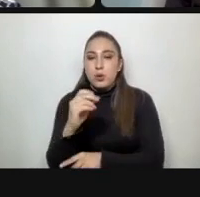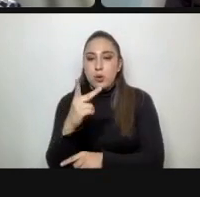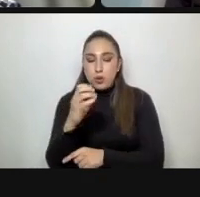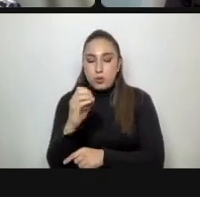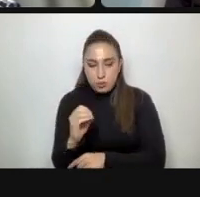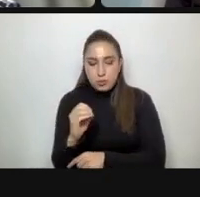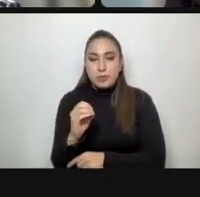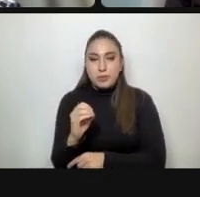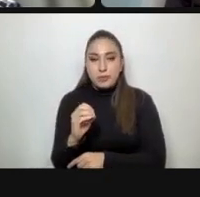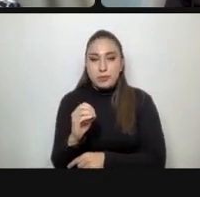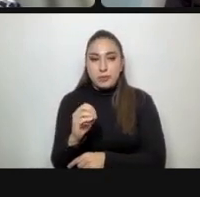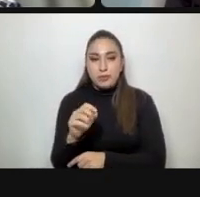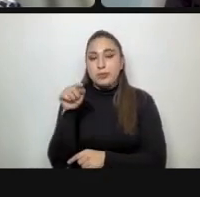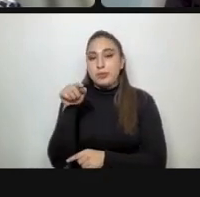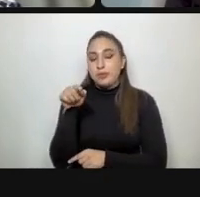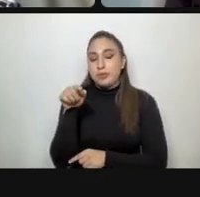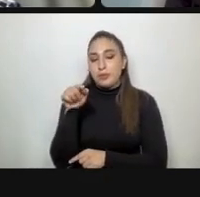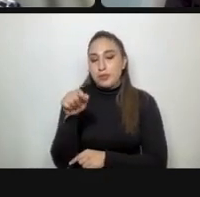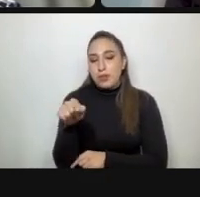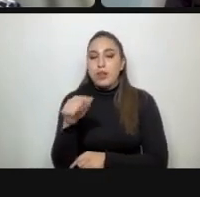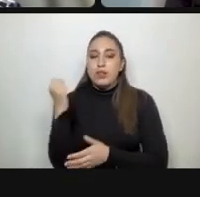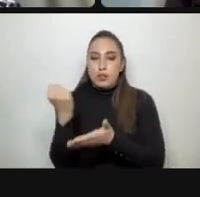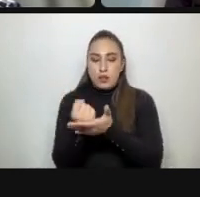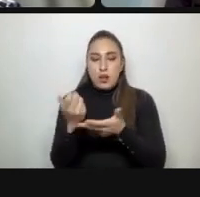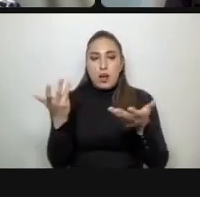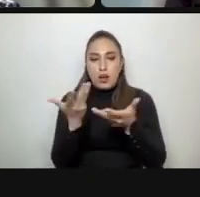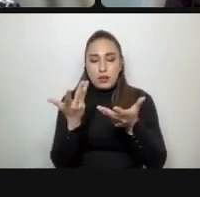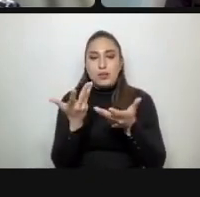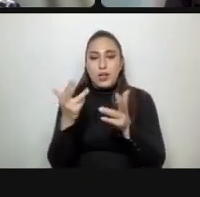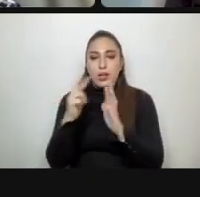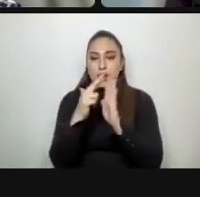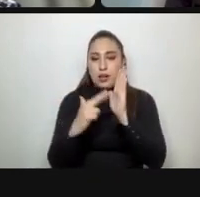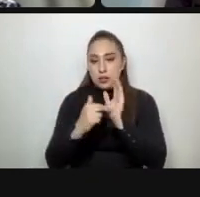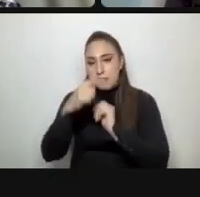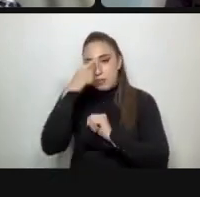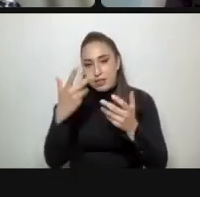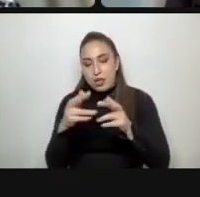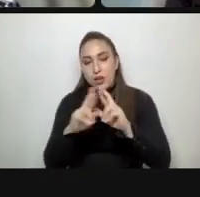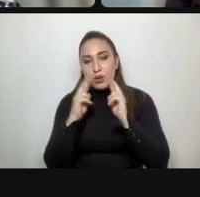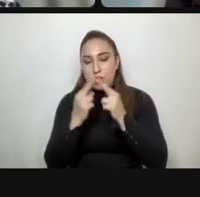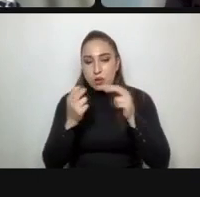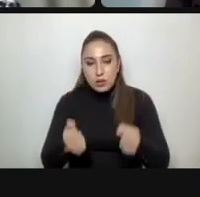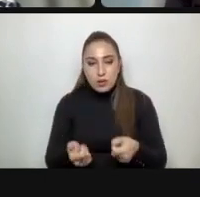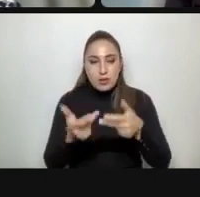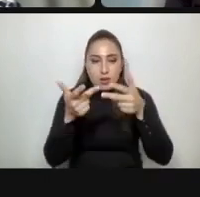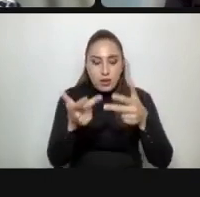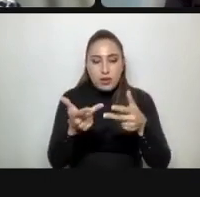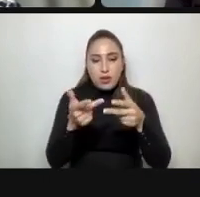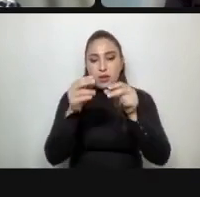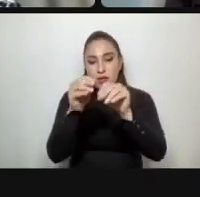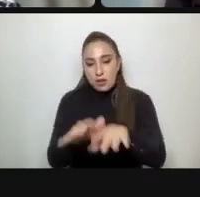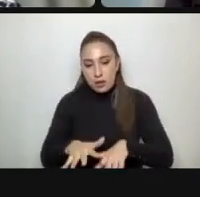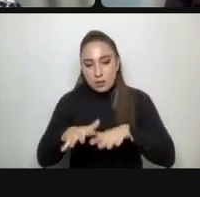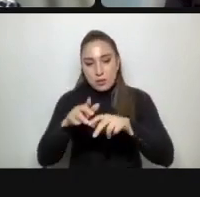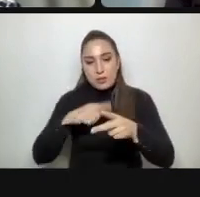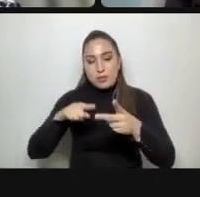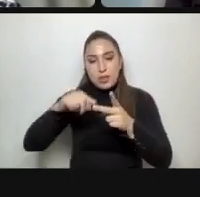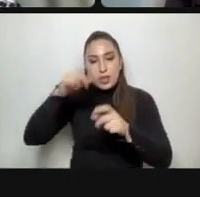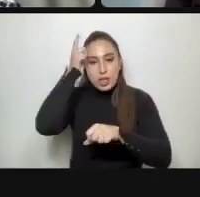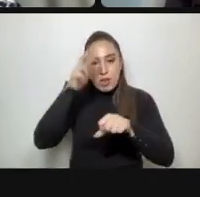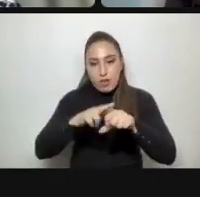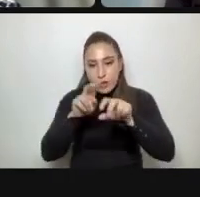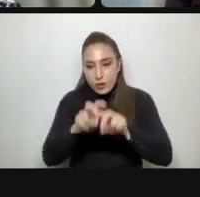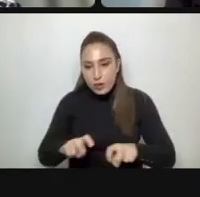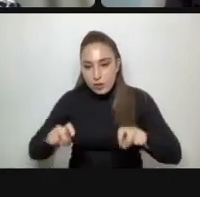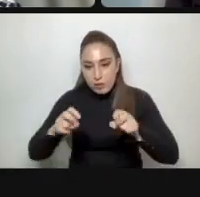Política, por el que se aprueban las reglas para desarrollar la sesión vía remota para el pleno, mesa